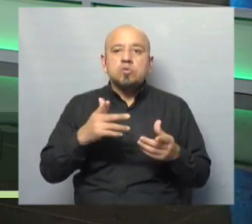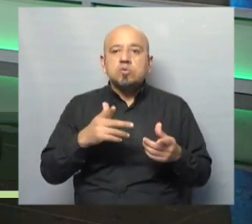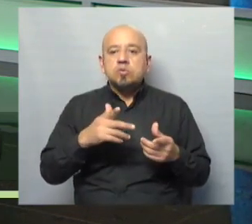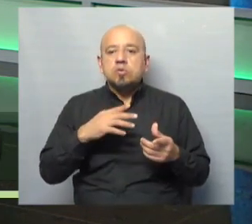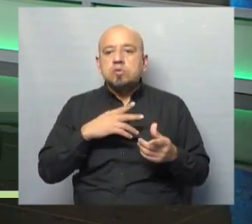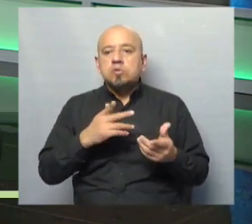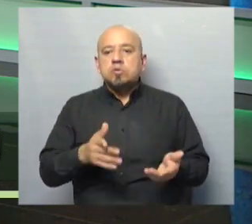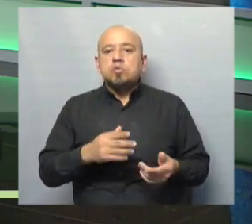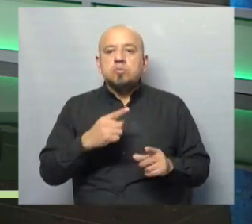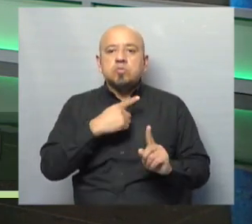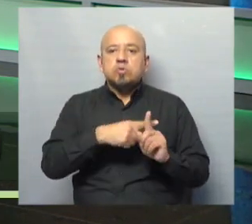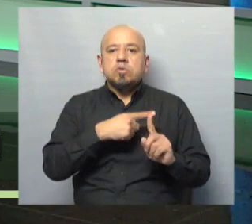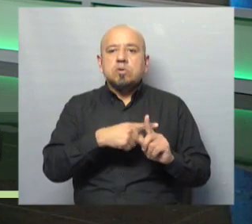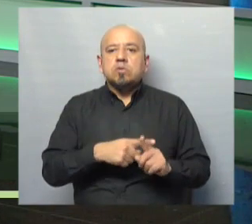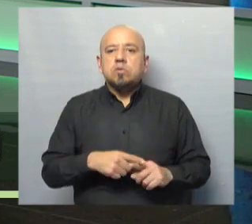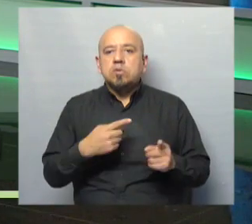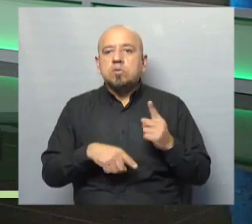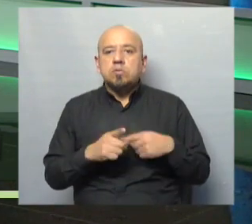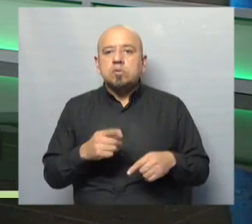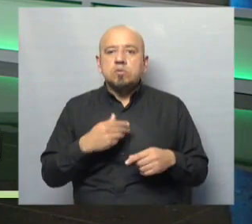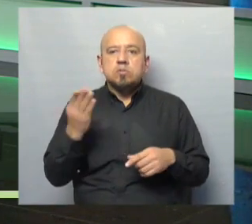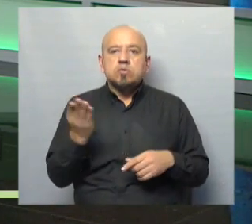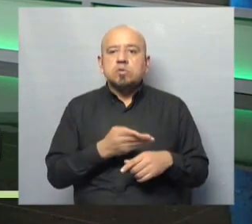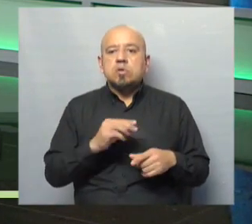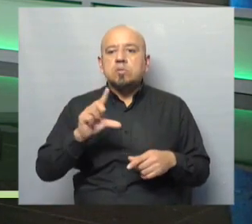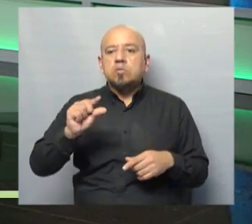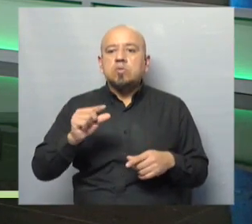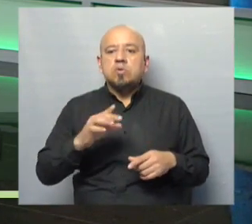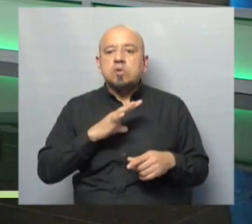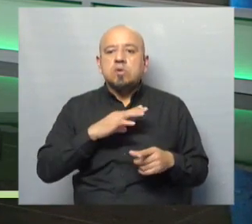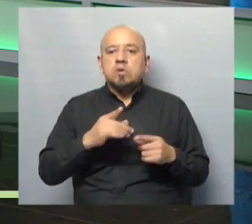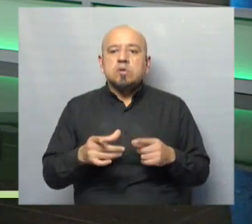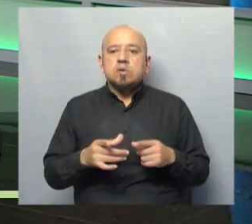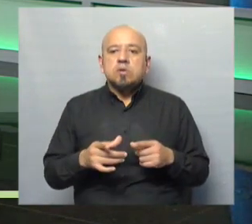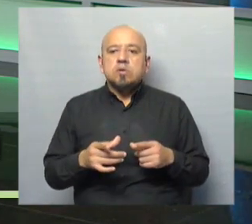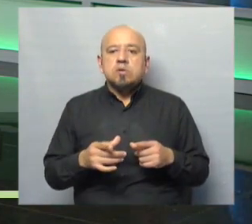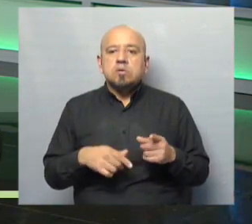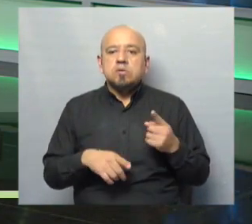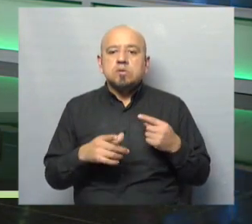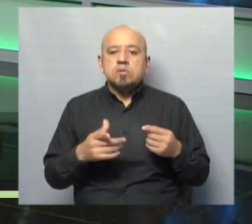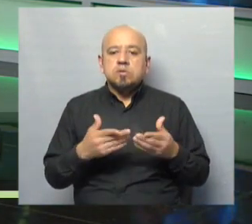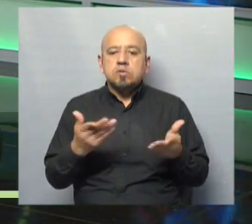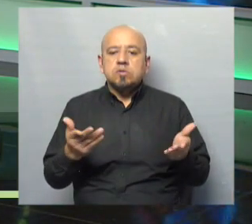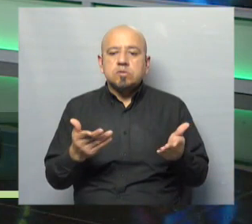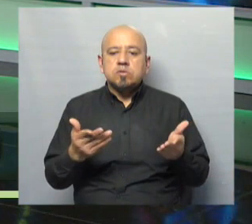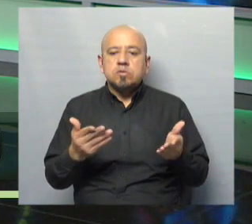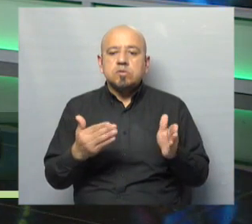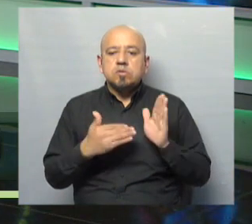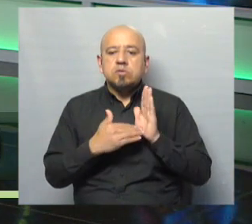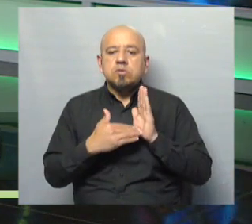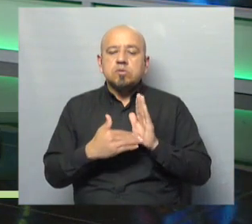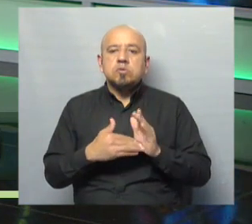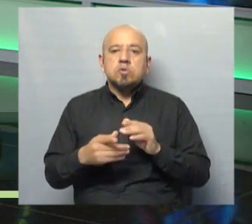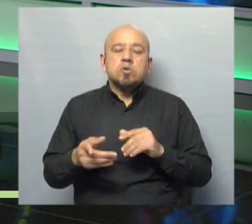o negativos pero en porcentajes muy menores se da porque hay un fuerte respaldo dentro de los votantes